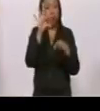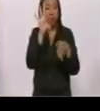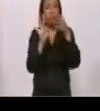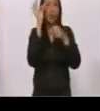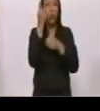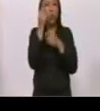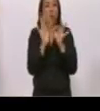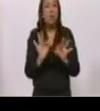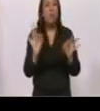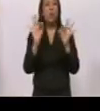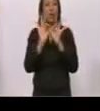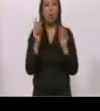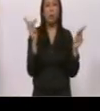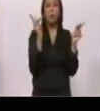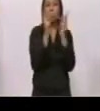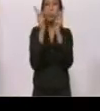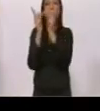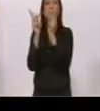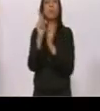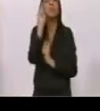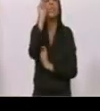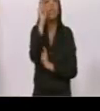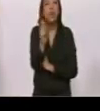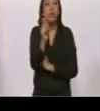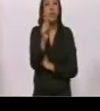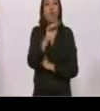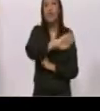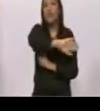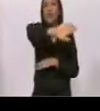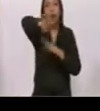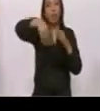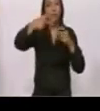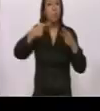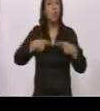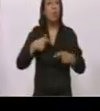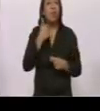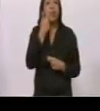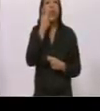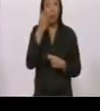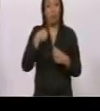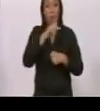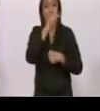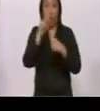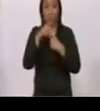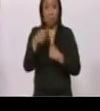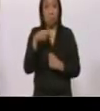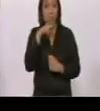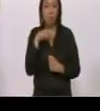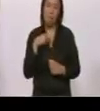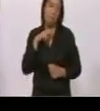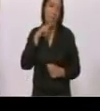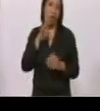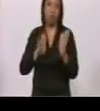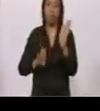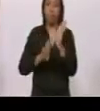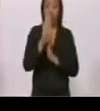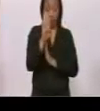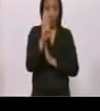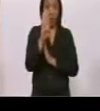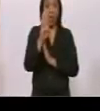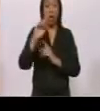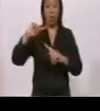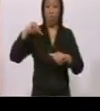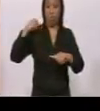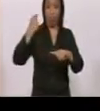importante coincidencia. Todos queremos lo mejor para nuestro país. Al haber concluido el